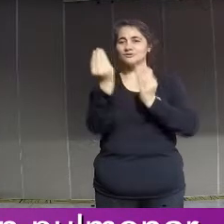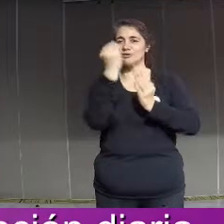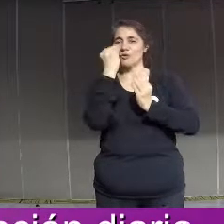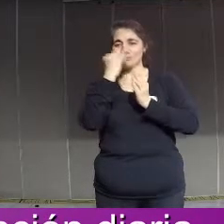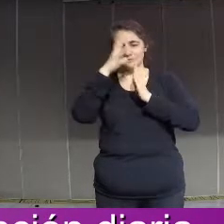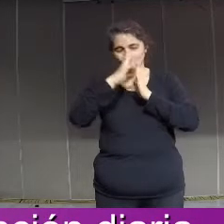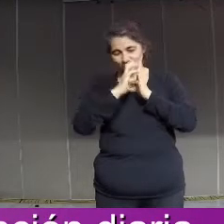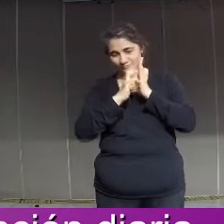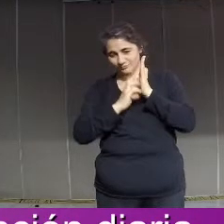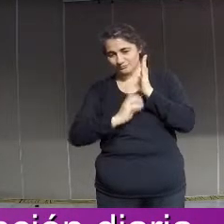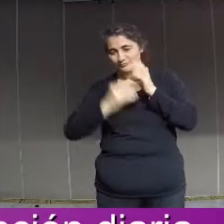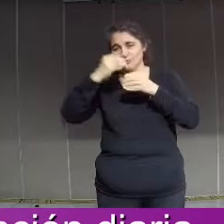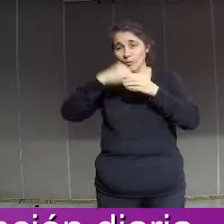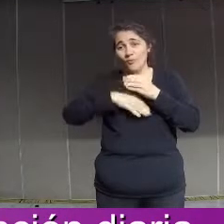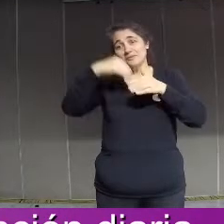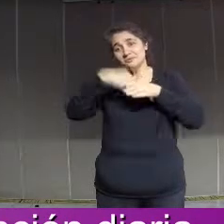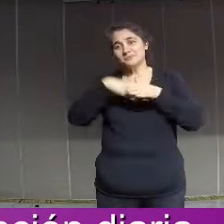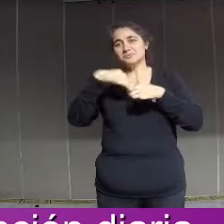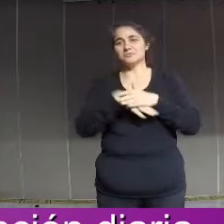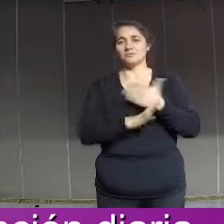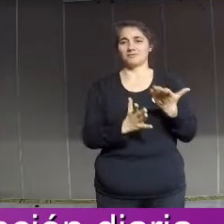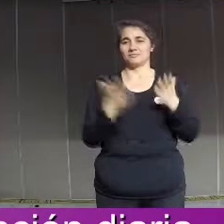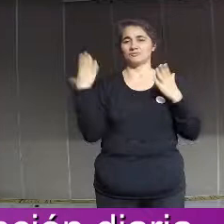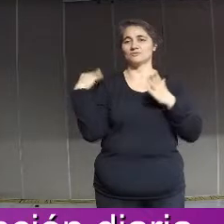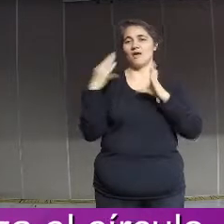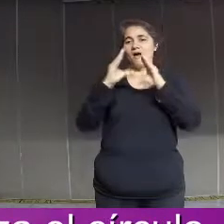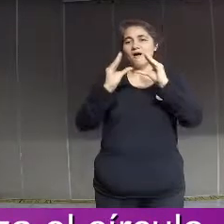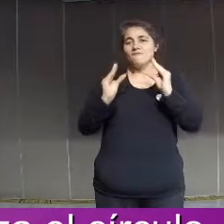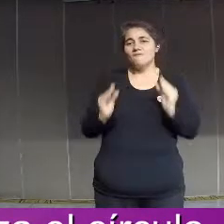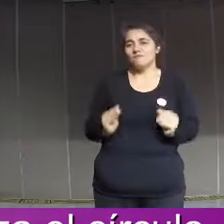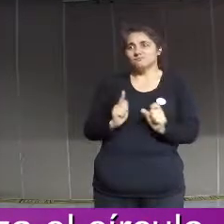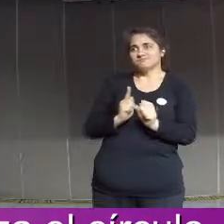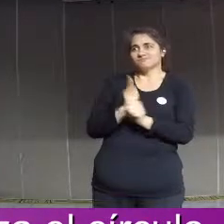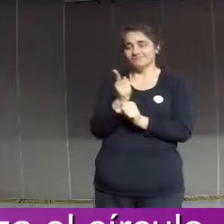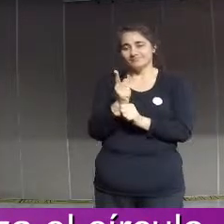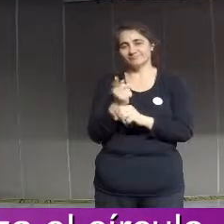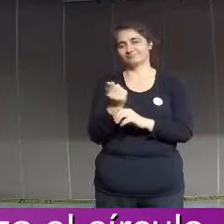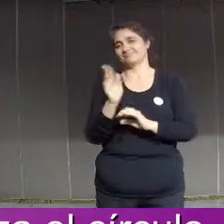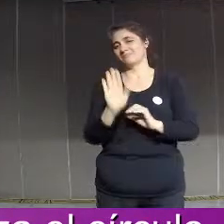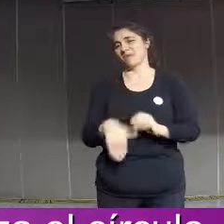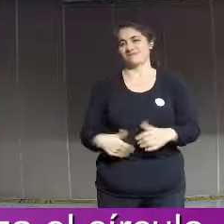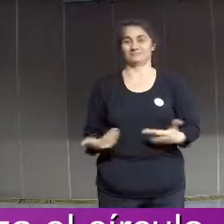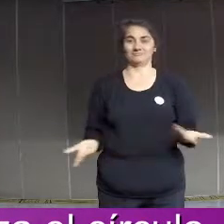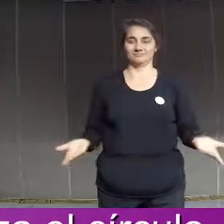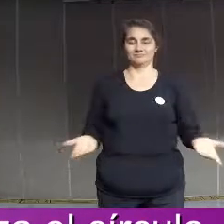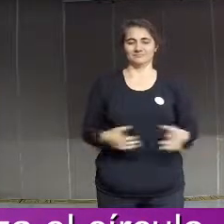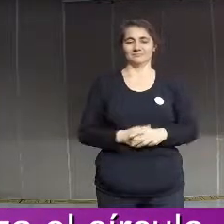ese pulmón puede defenderse menos, ¿sí? Es como un combo,